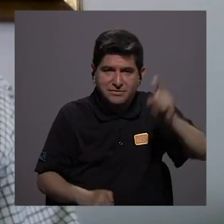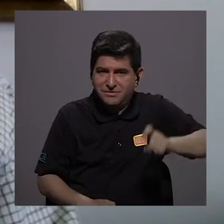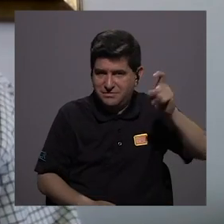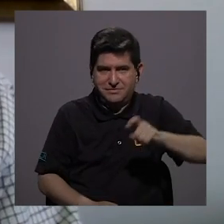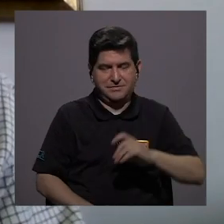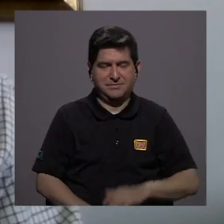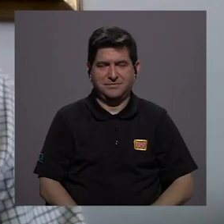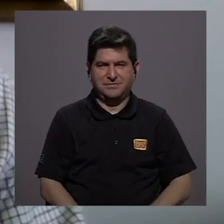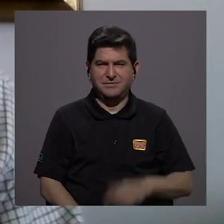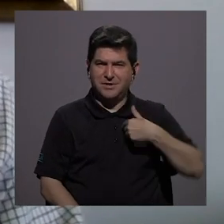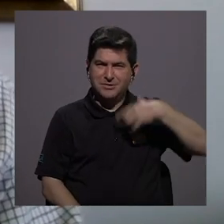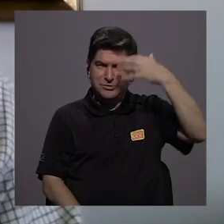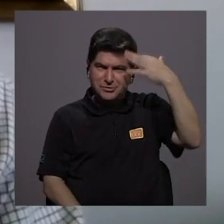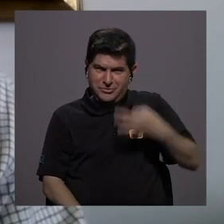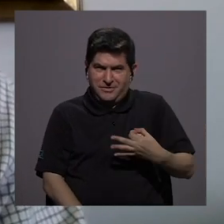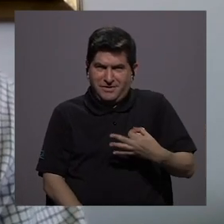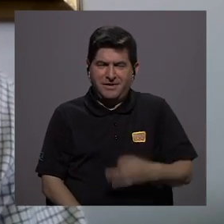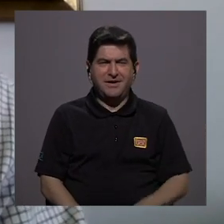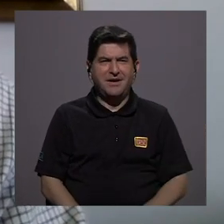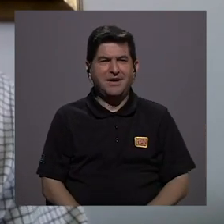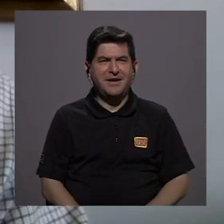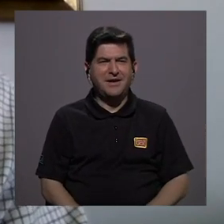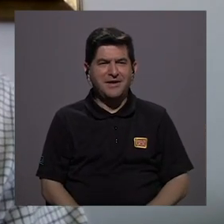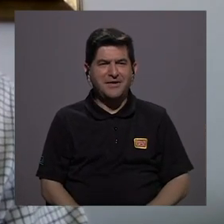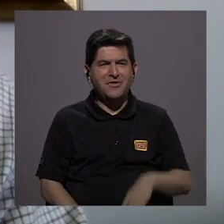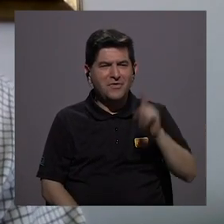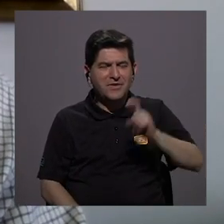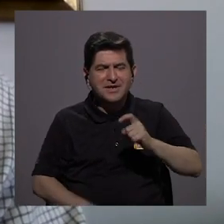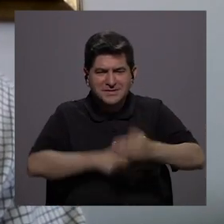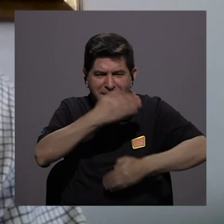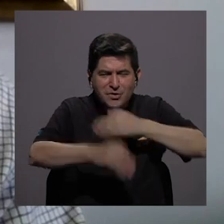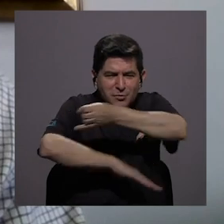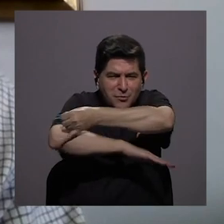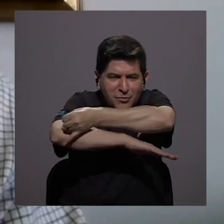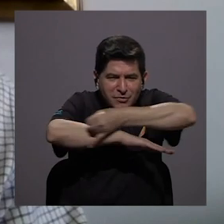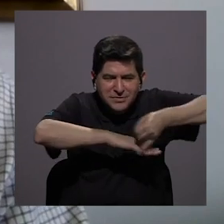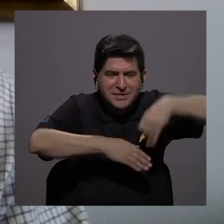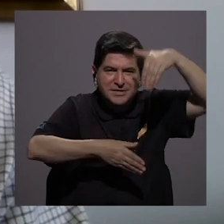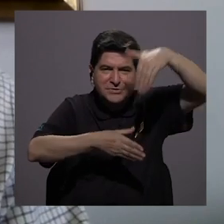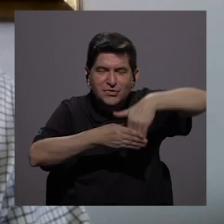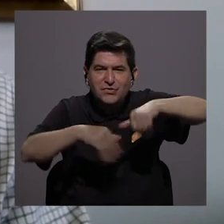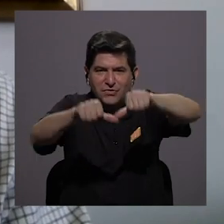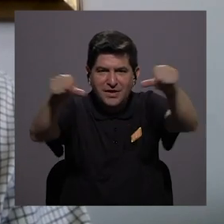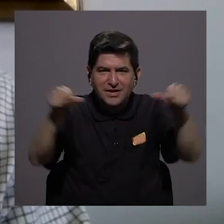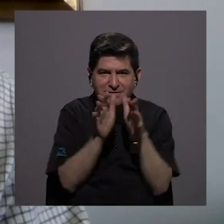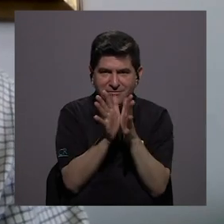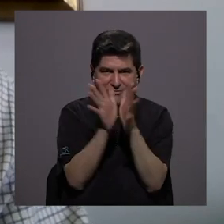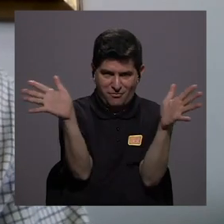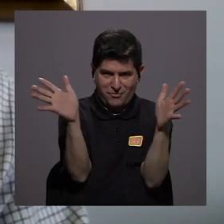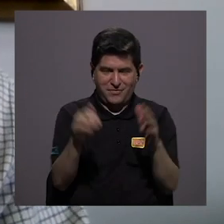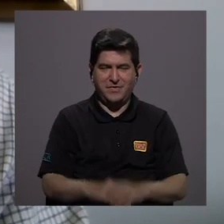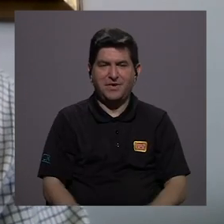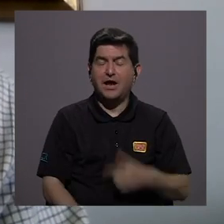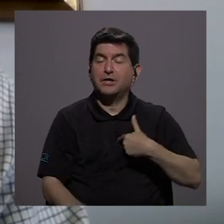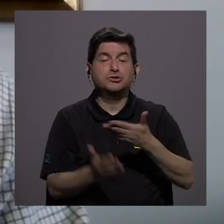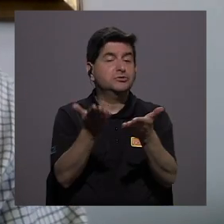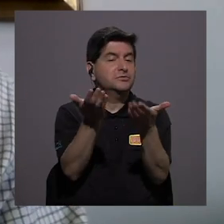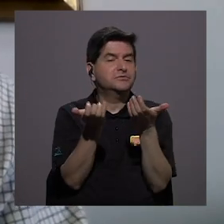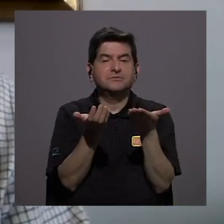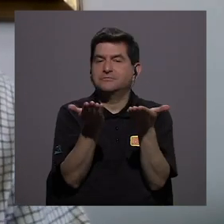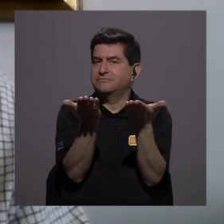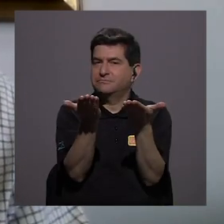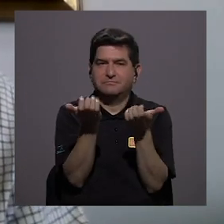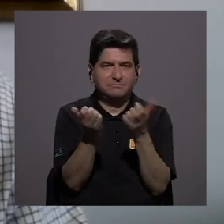entonces, okay. Yo creo que hay toda una ingeniería que tenemos que hacer en el sector público que no, yo no quisiera